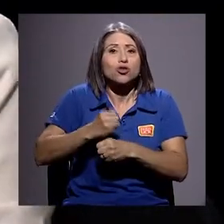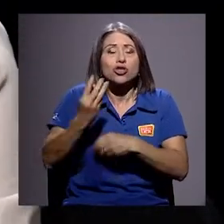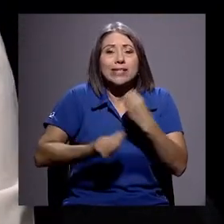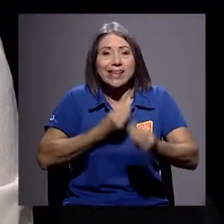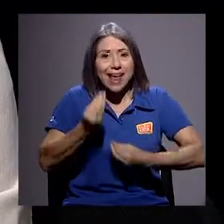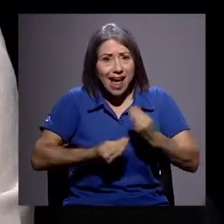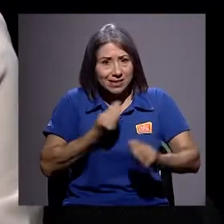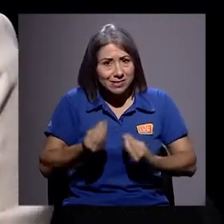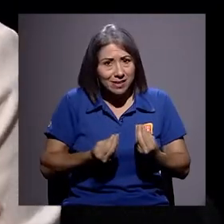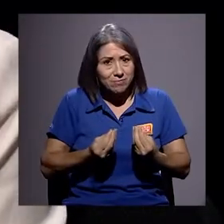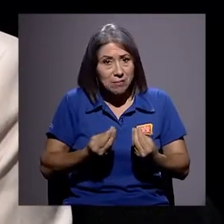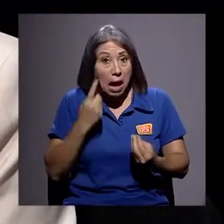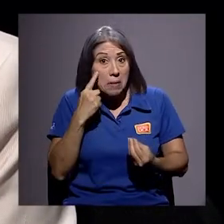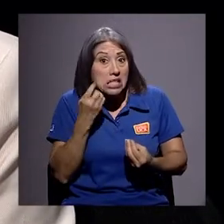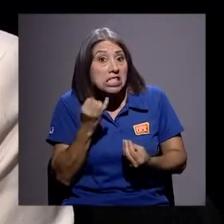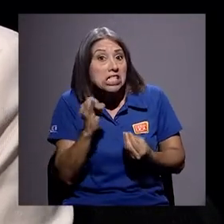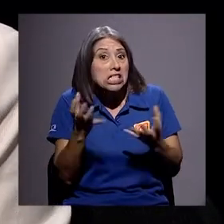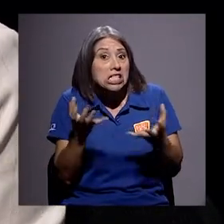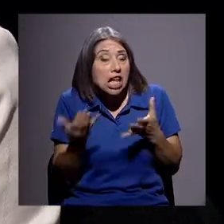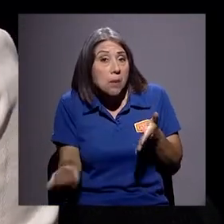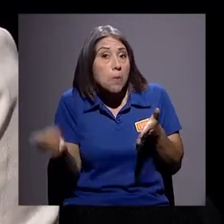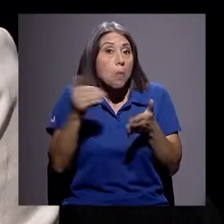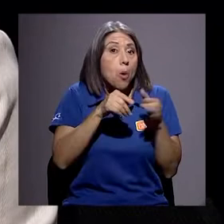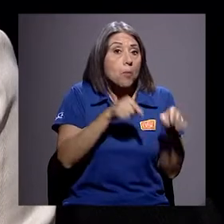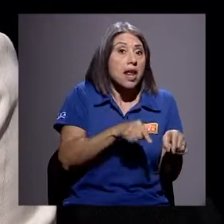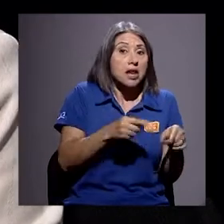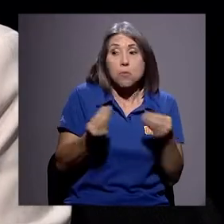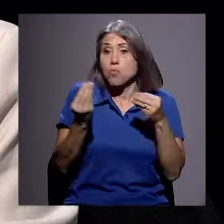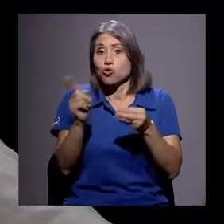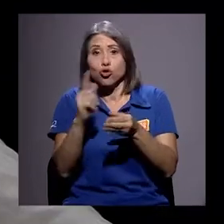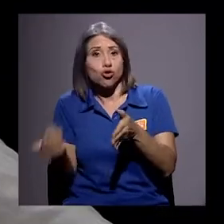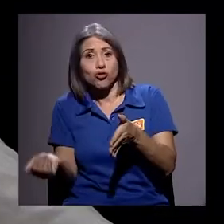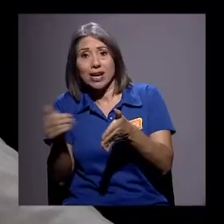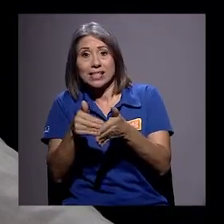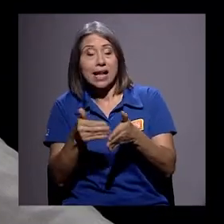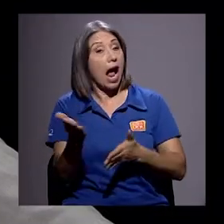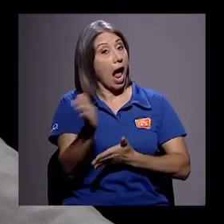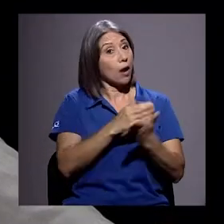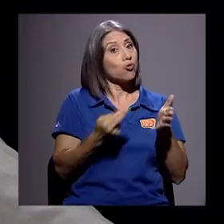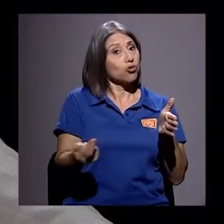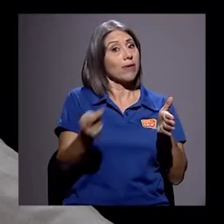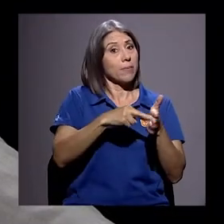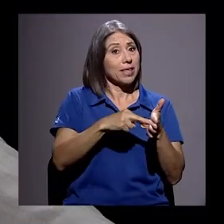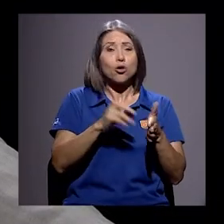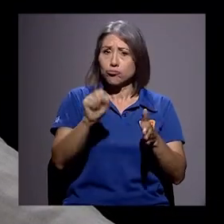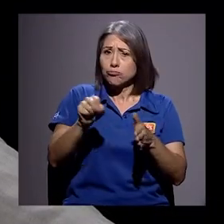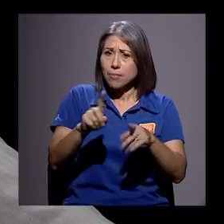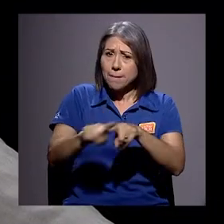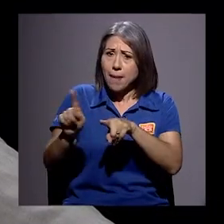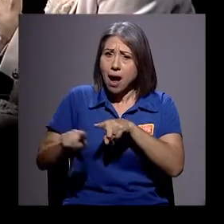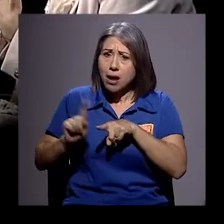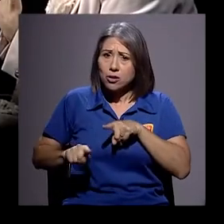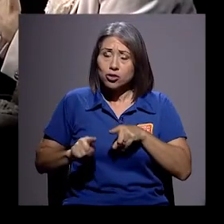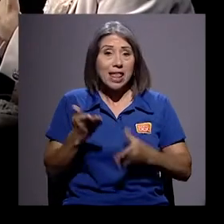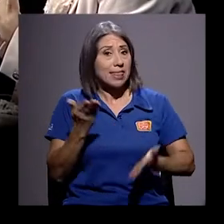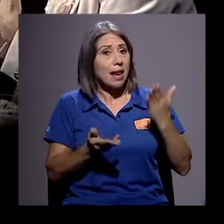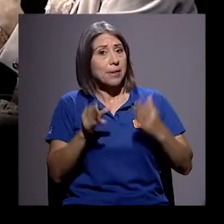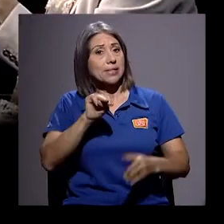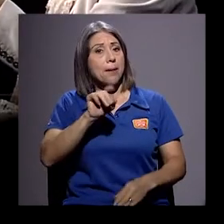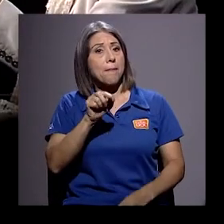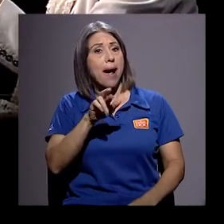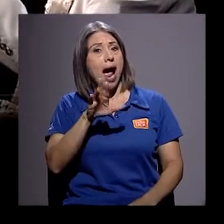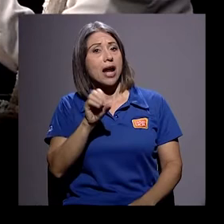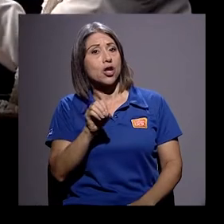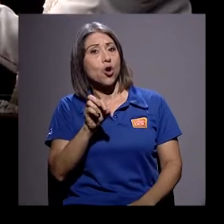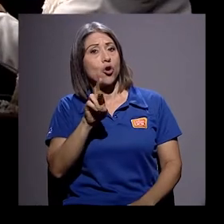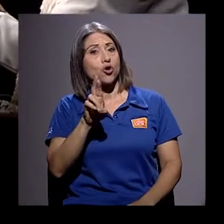que hacen a ver si quieren volver mucho no regresa la devolución repetido como hay algunos que han repetido hay varios y en general muy maduro